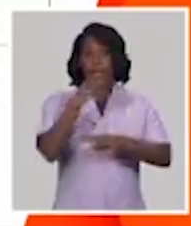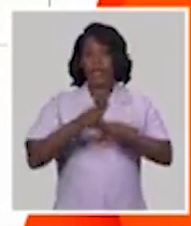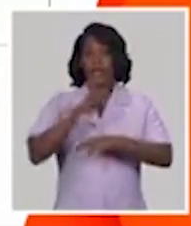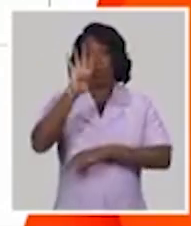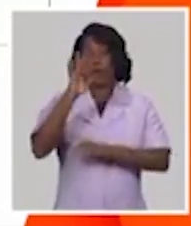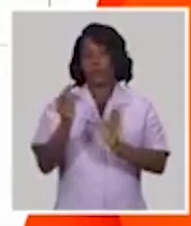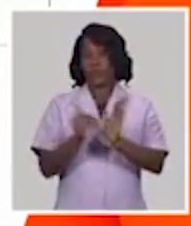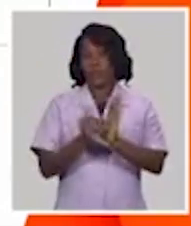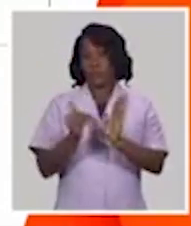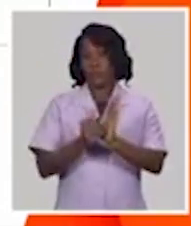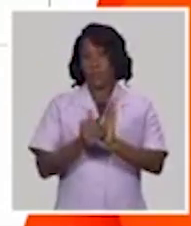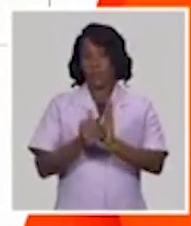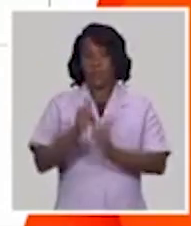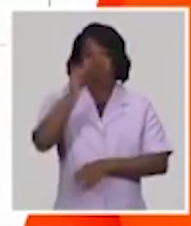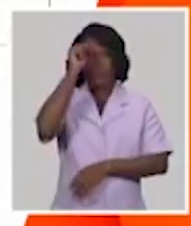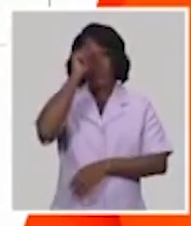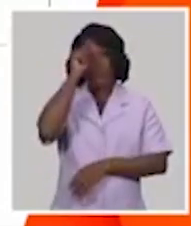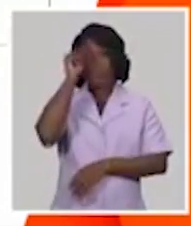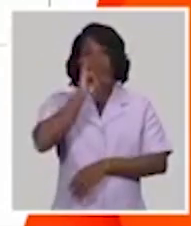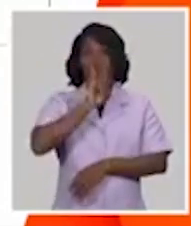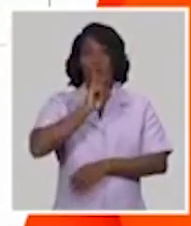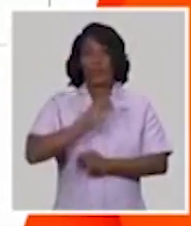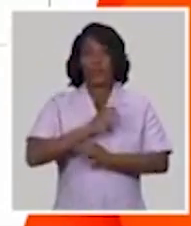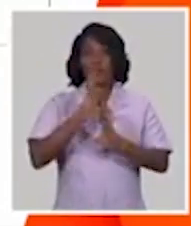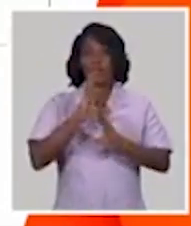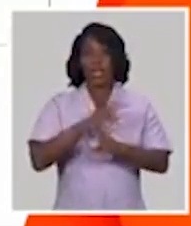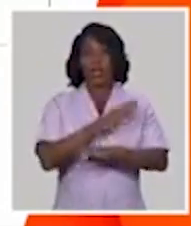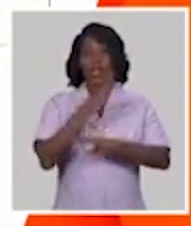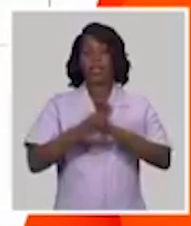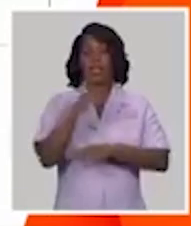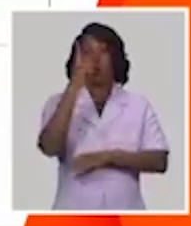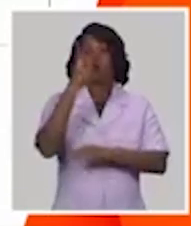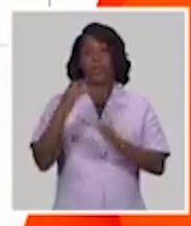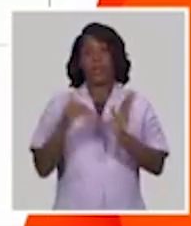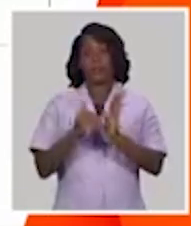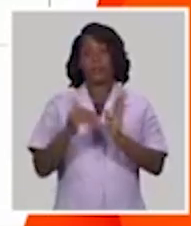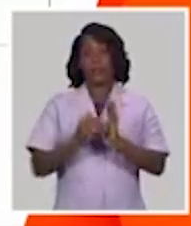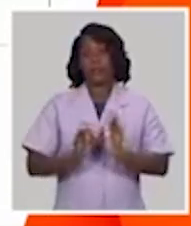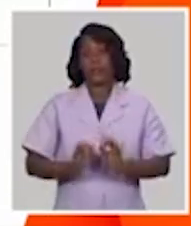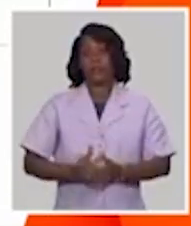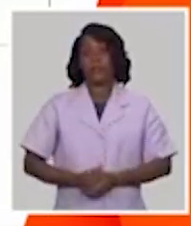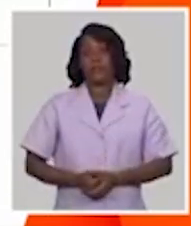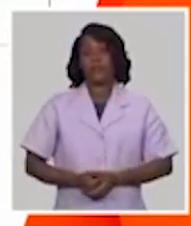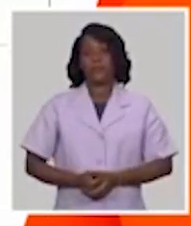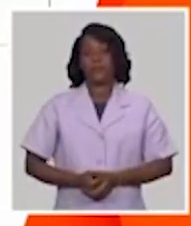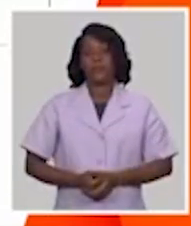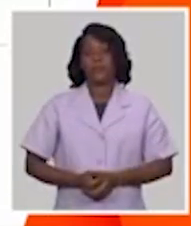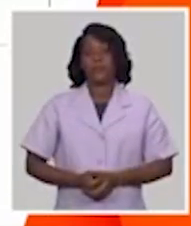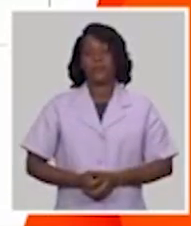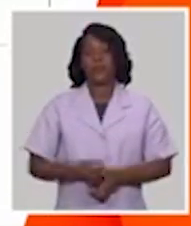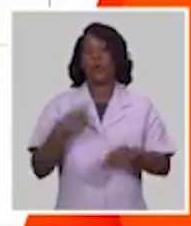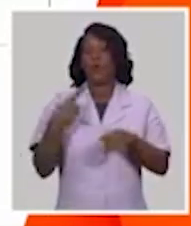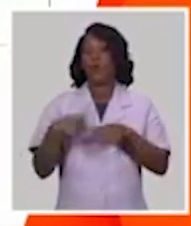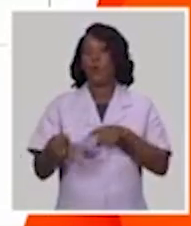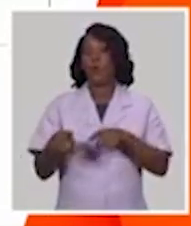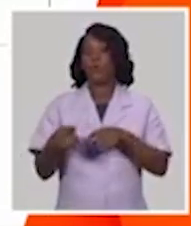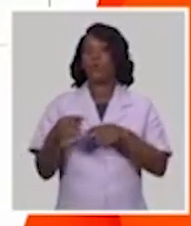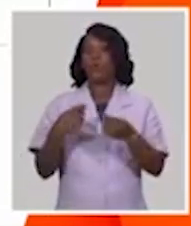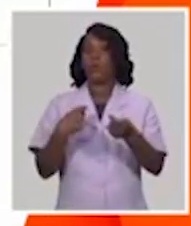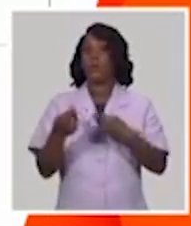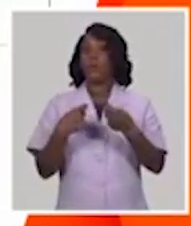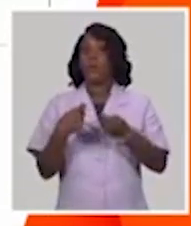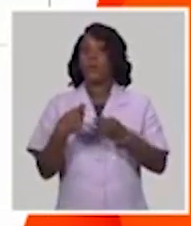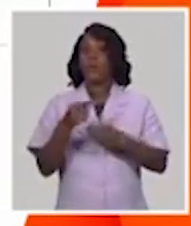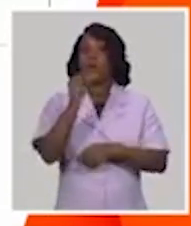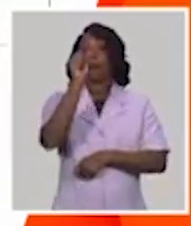tarde y los domingos de 9 de la mañana hasta la 1 de la tarde. Realizar las ventas solo a